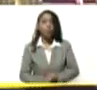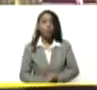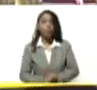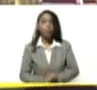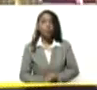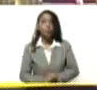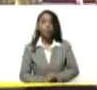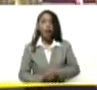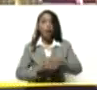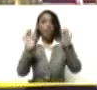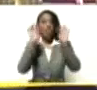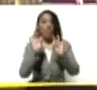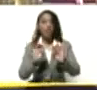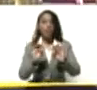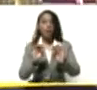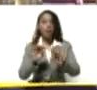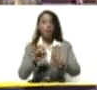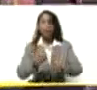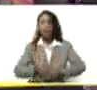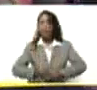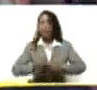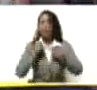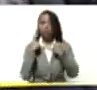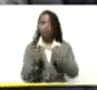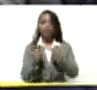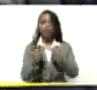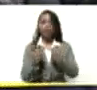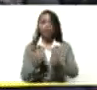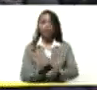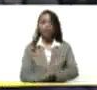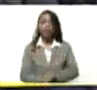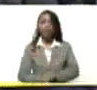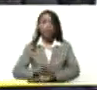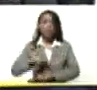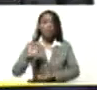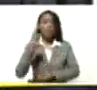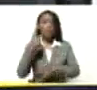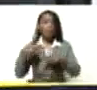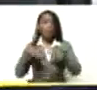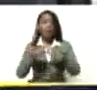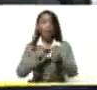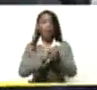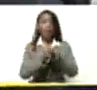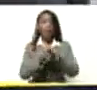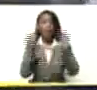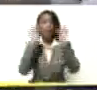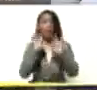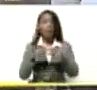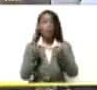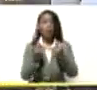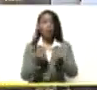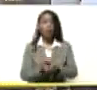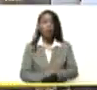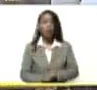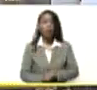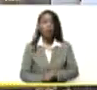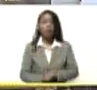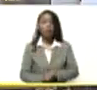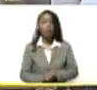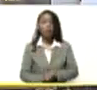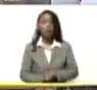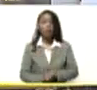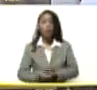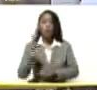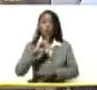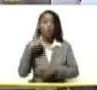de manera brutal. En segundo lugar, el cambio del modelo económico, no solo